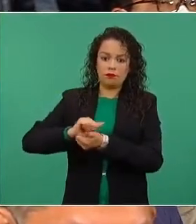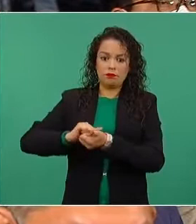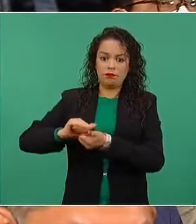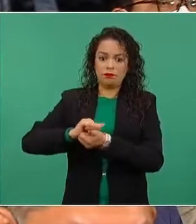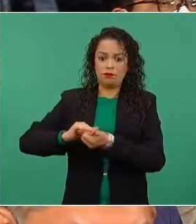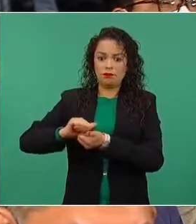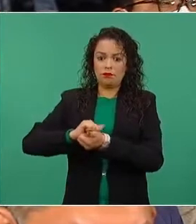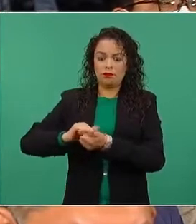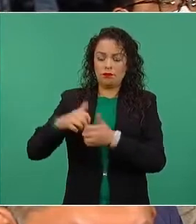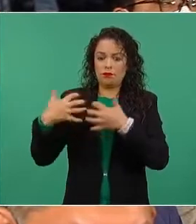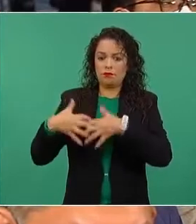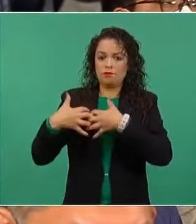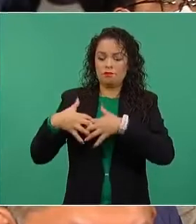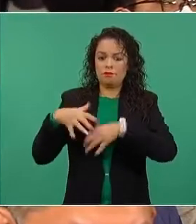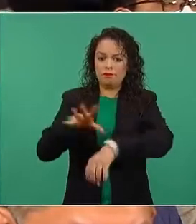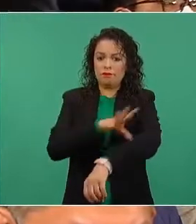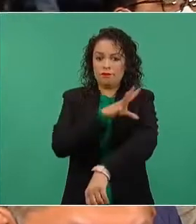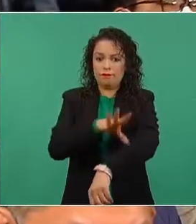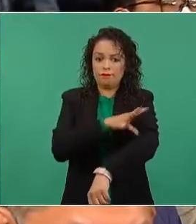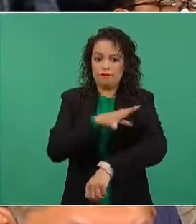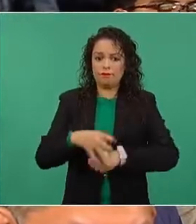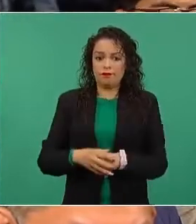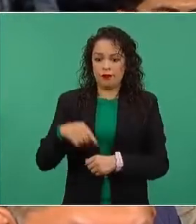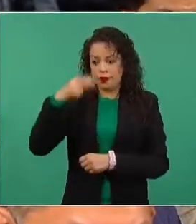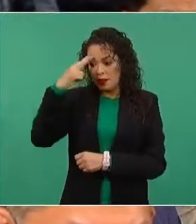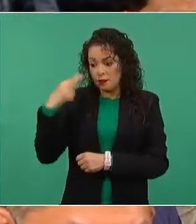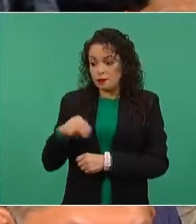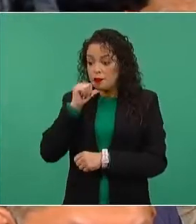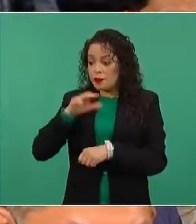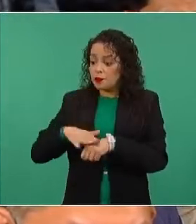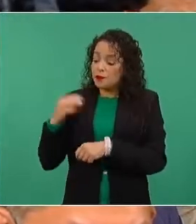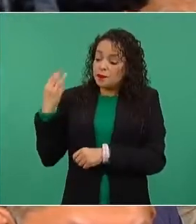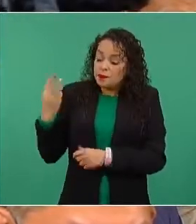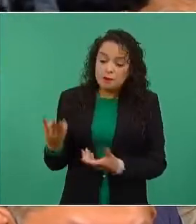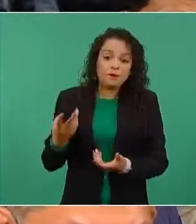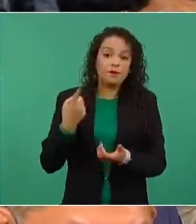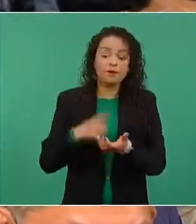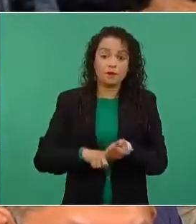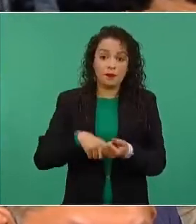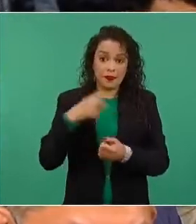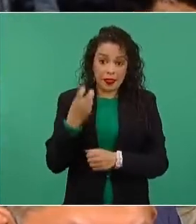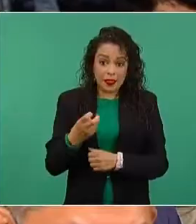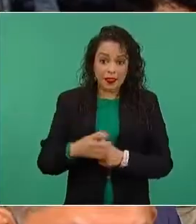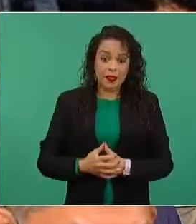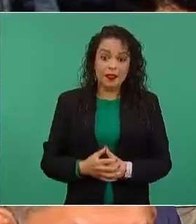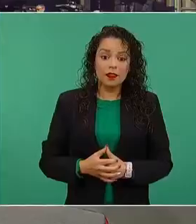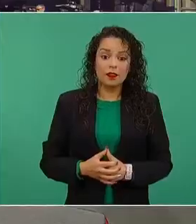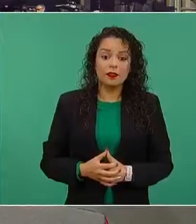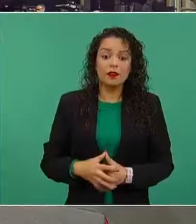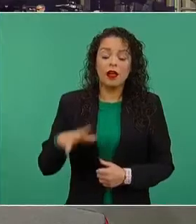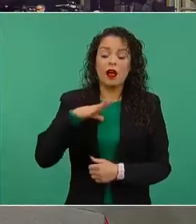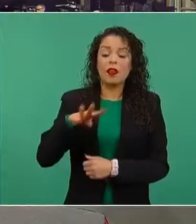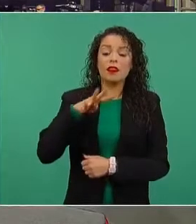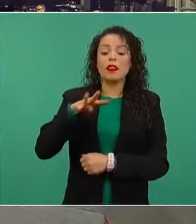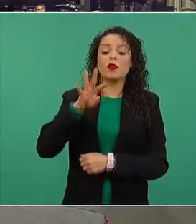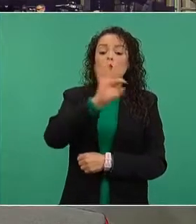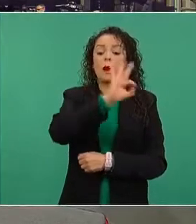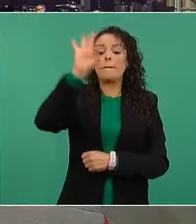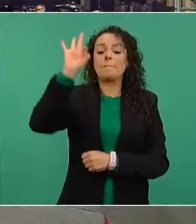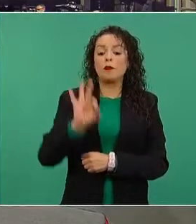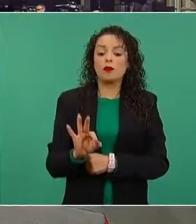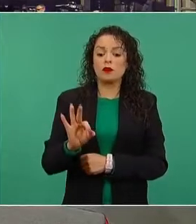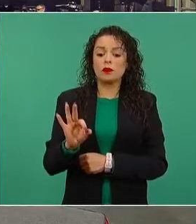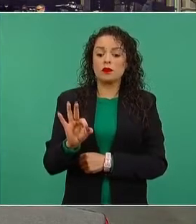3, y esas plantas carboeléctricas producen el 19% de